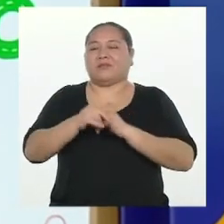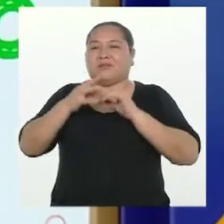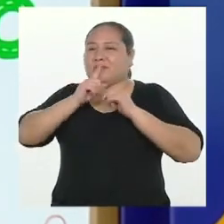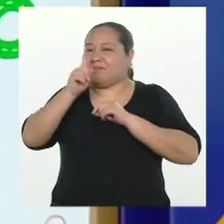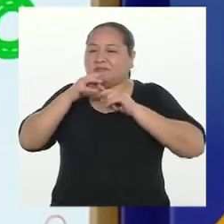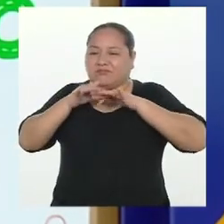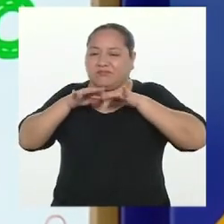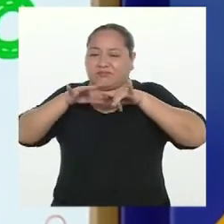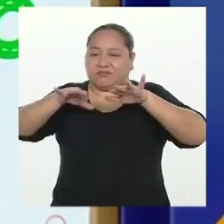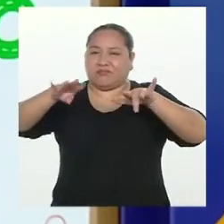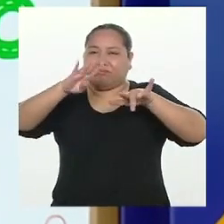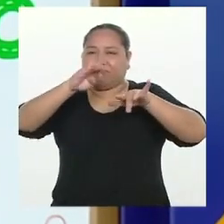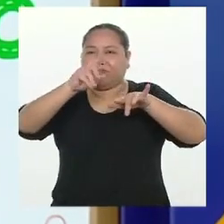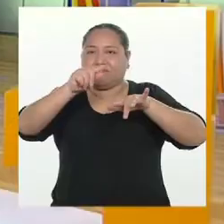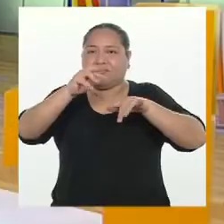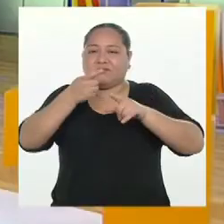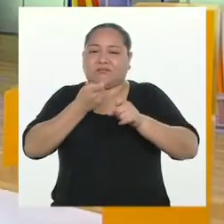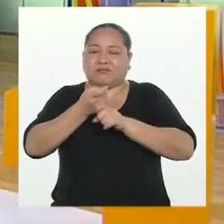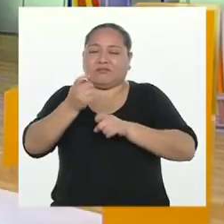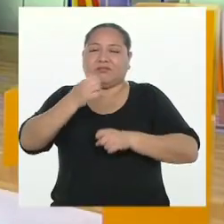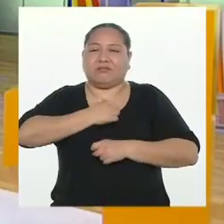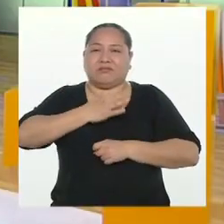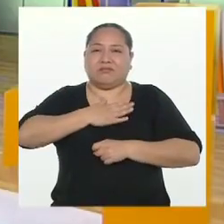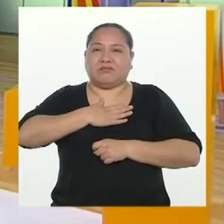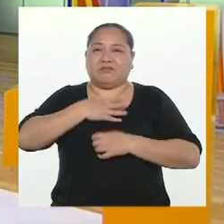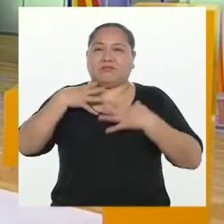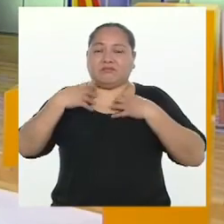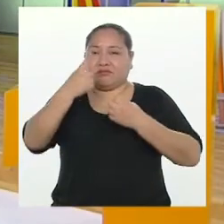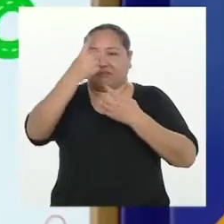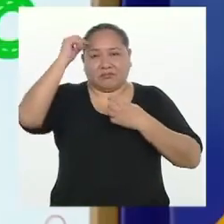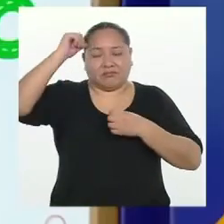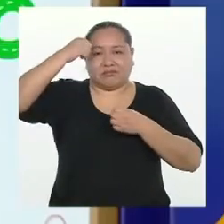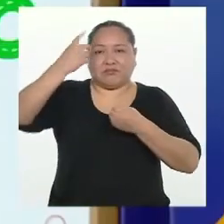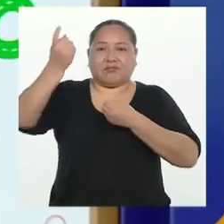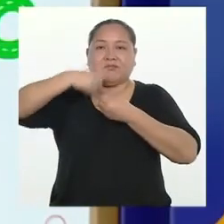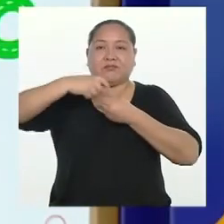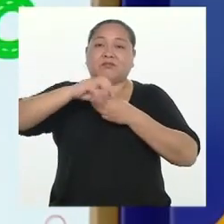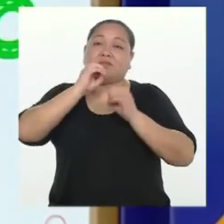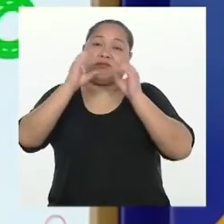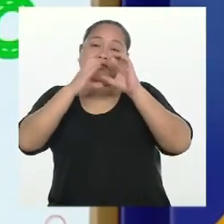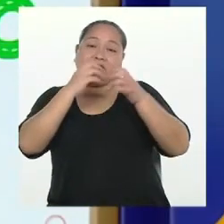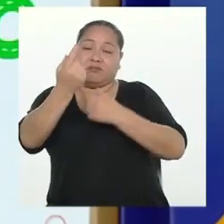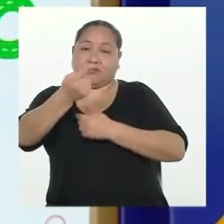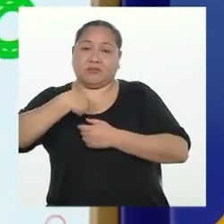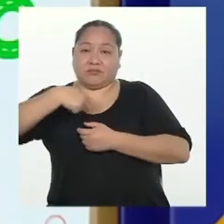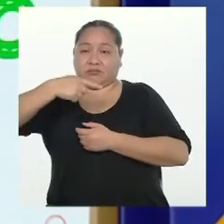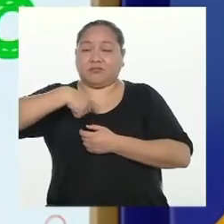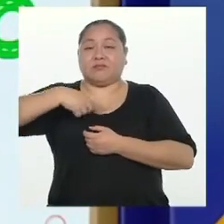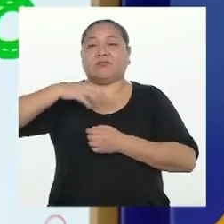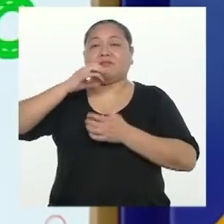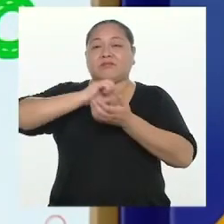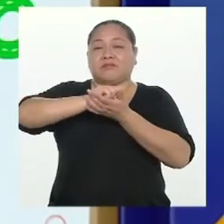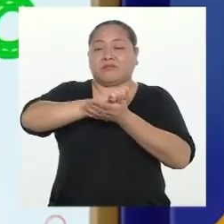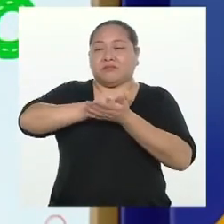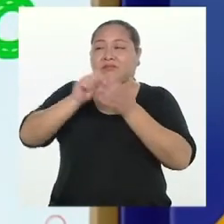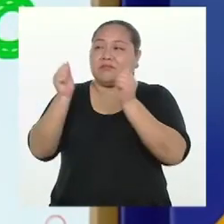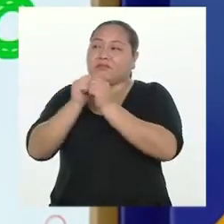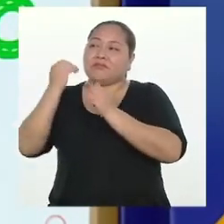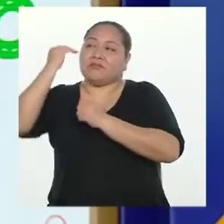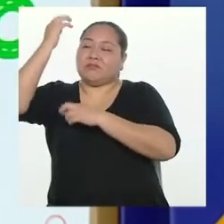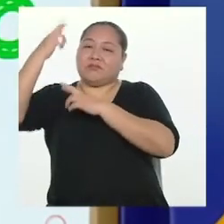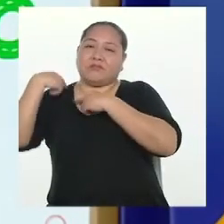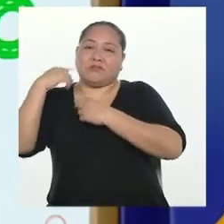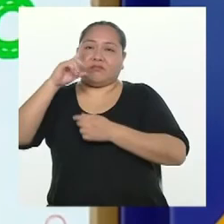bacterias que pueden dañar nuestra salud. Recuerda que si quieres participar o comunicarte con nosotros, puedes escribir con un adulto responsable